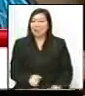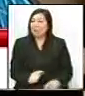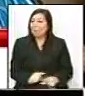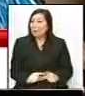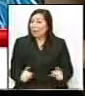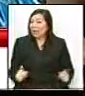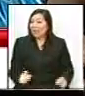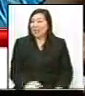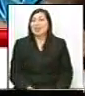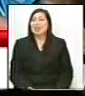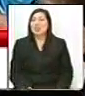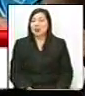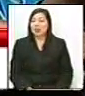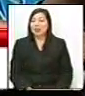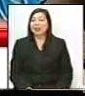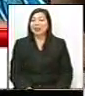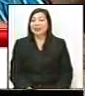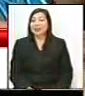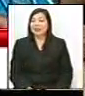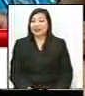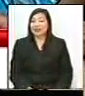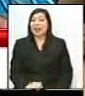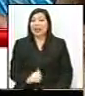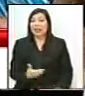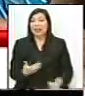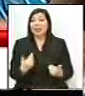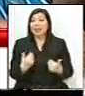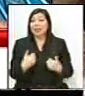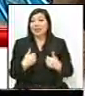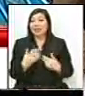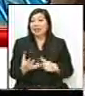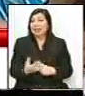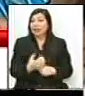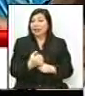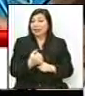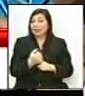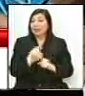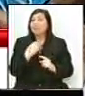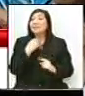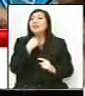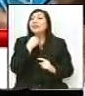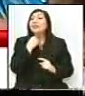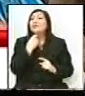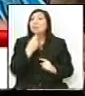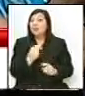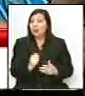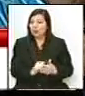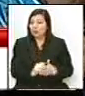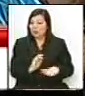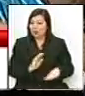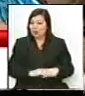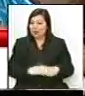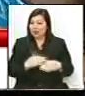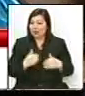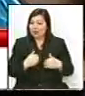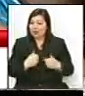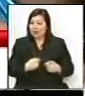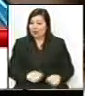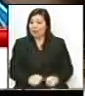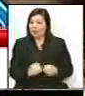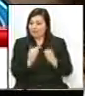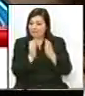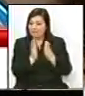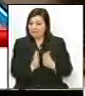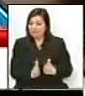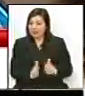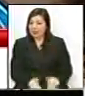embargo, sí hay que rescatar y alzar la voz respecto a que tenemos que tener una posición